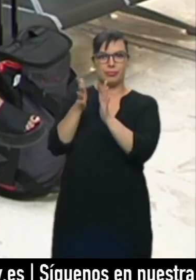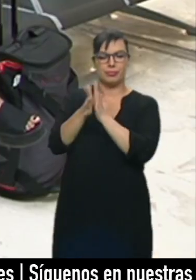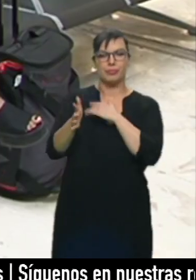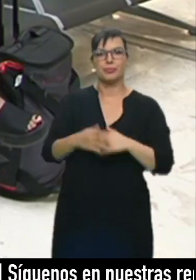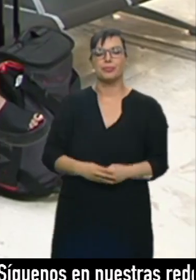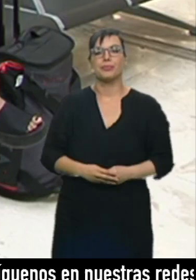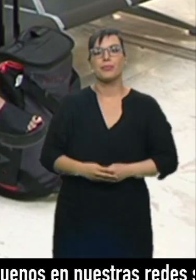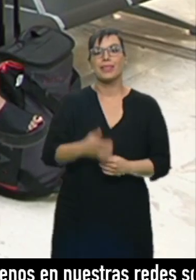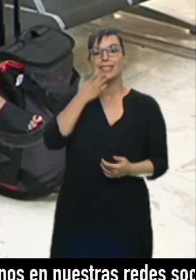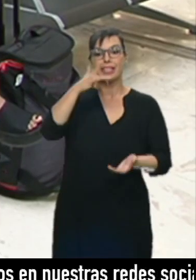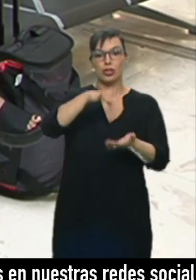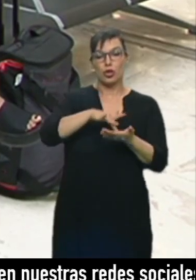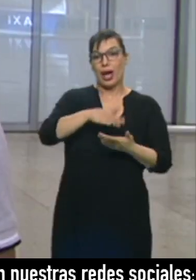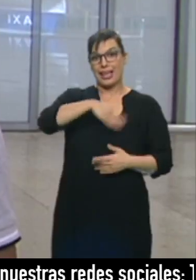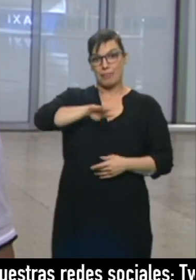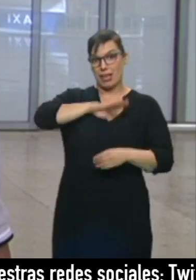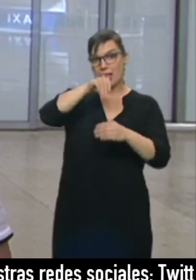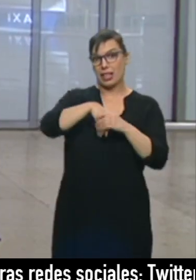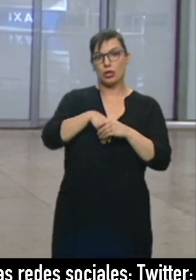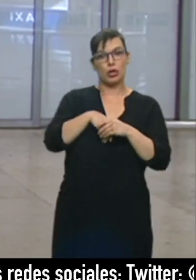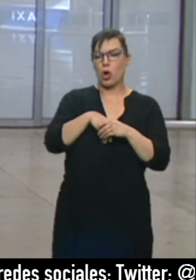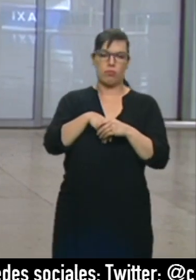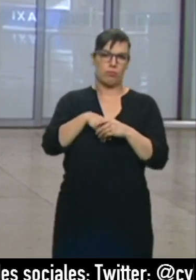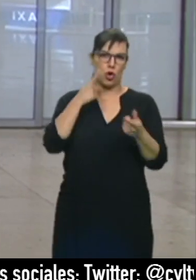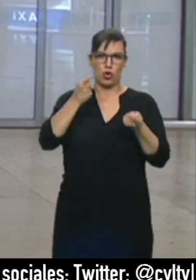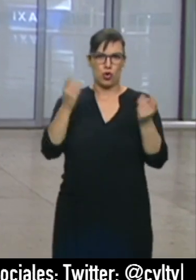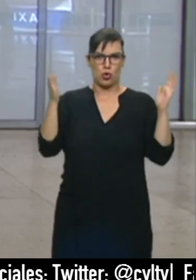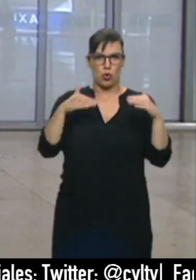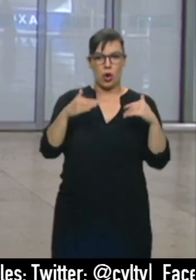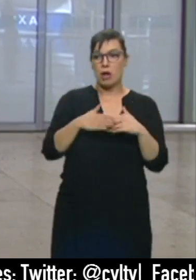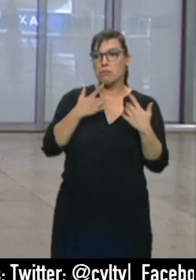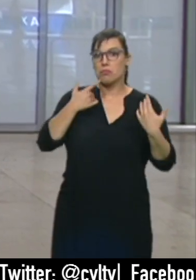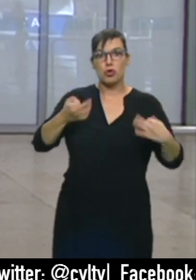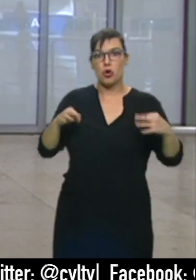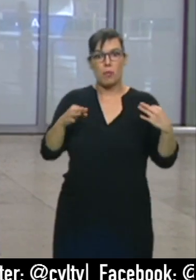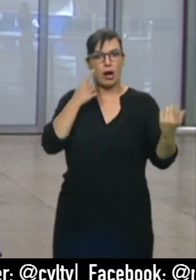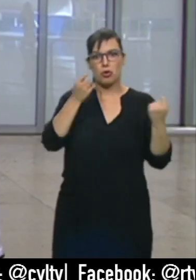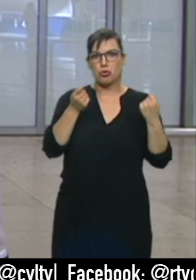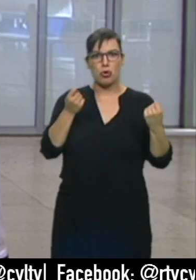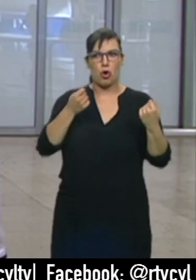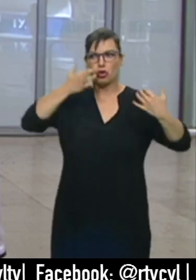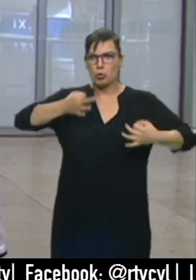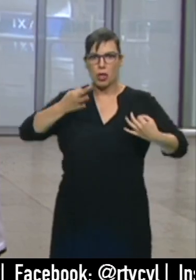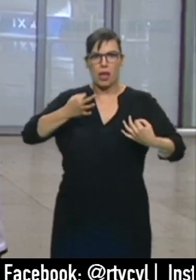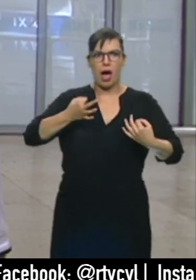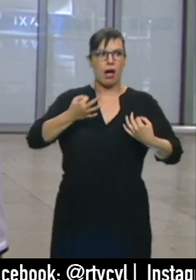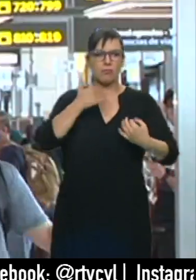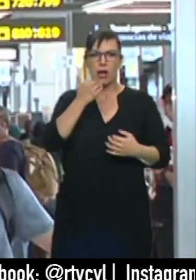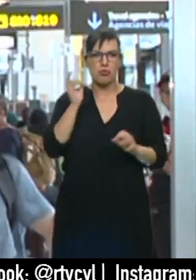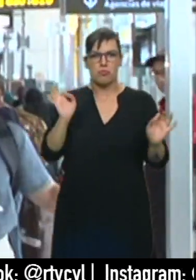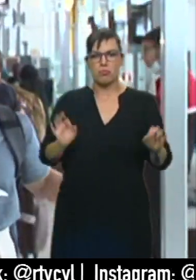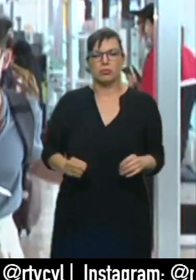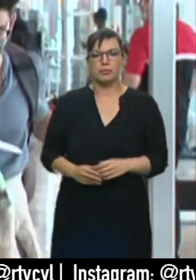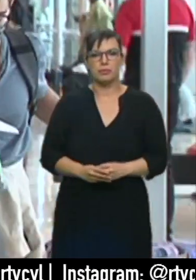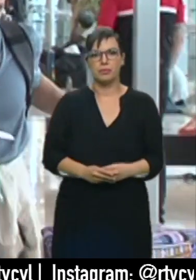movían por el territorio nacional. No, todo normal, con los controles no hay seguridad, no hemos hecho ningún control de nada.